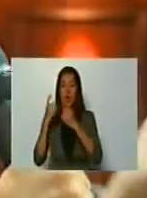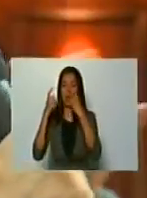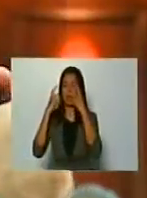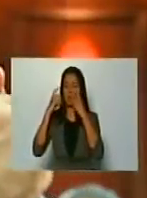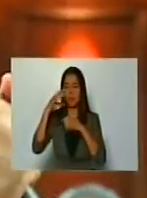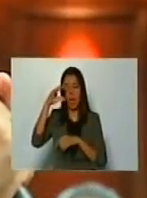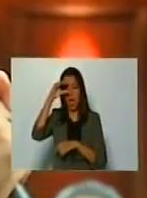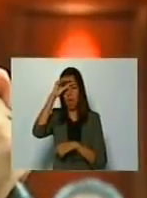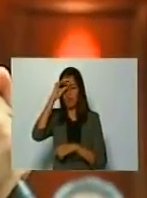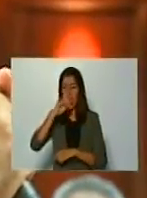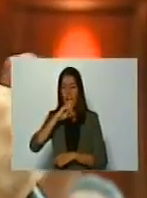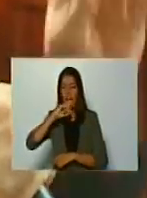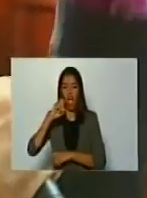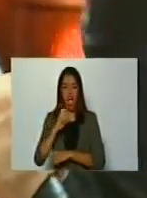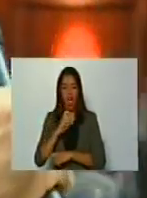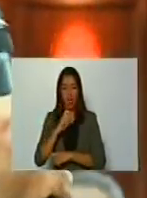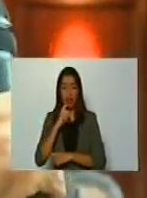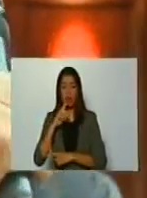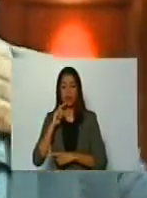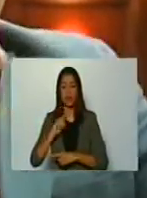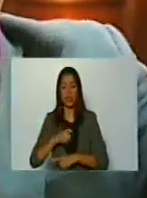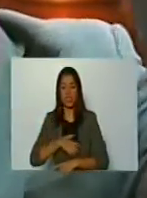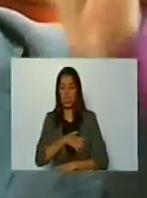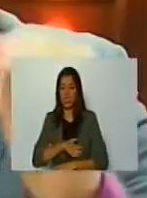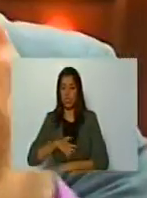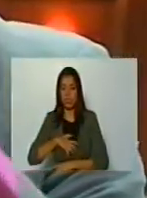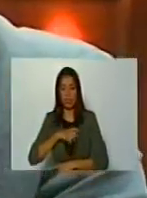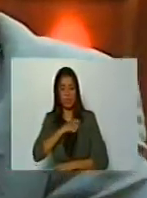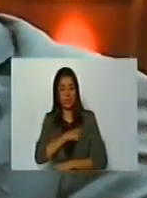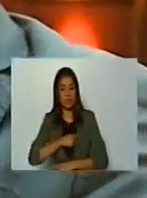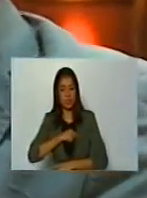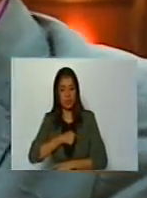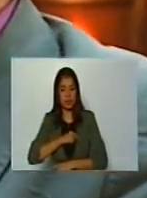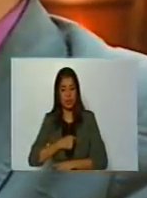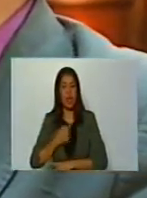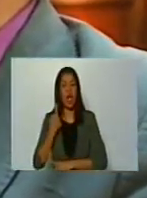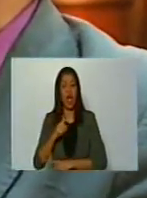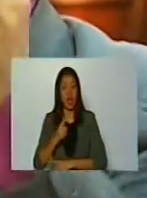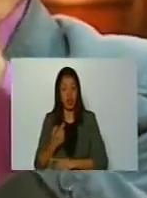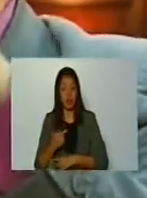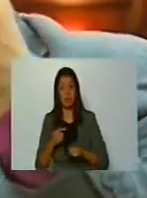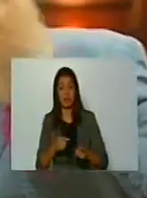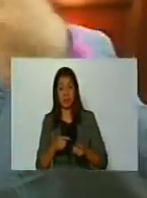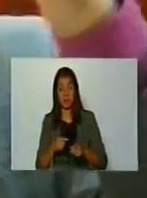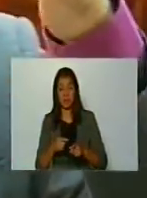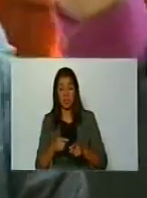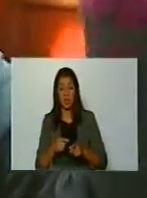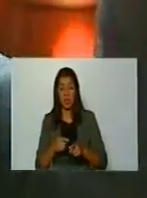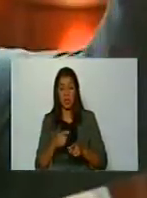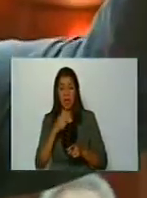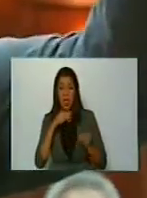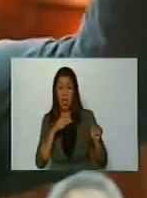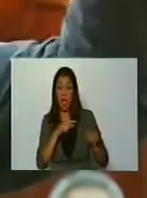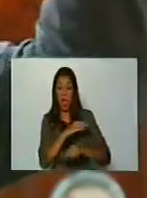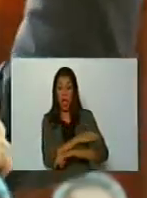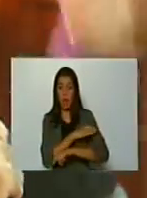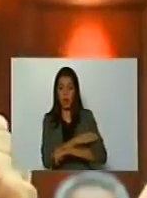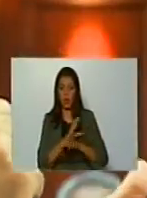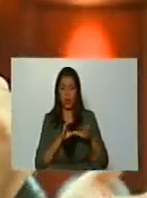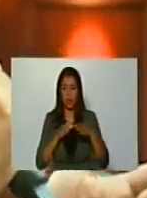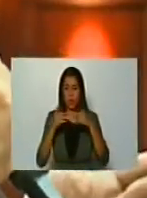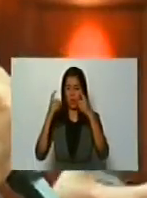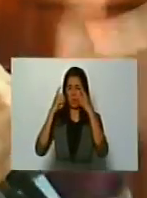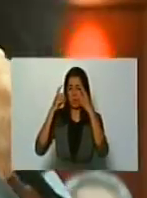odio, en el resentimiento, en la rabia, que durante toda su existencia, su